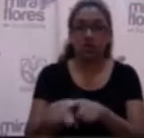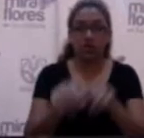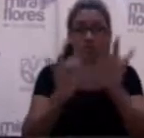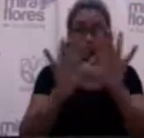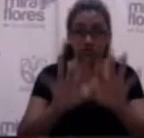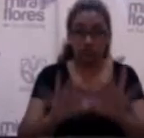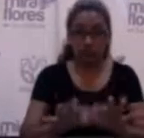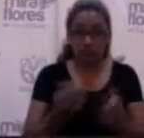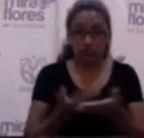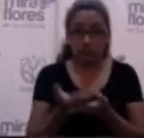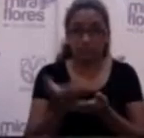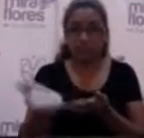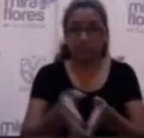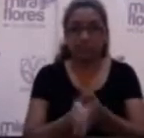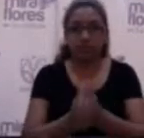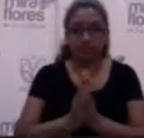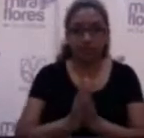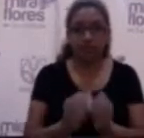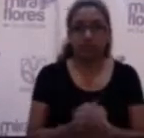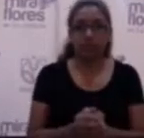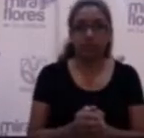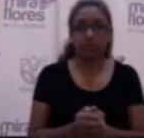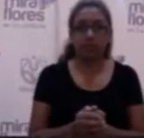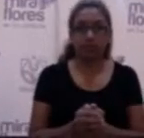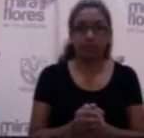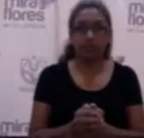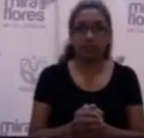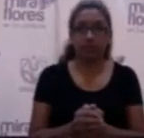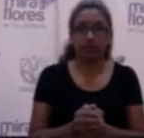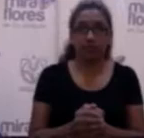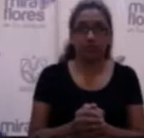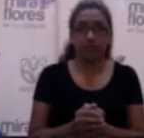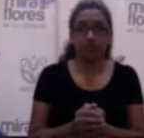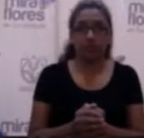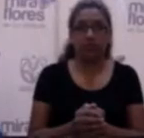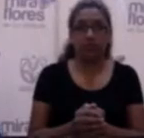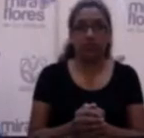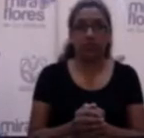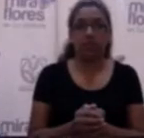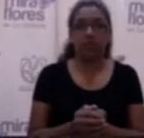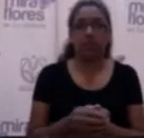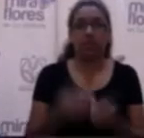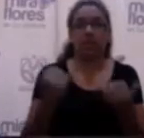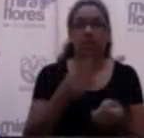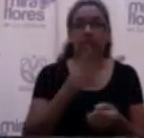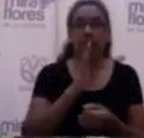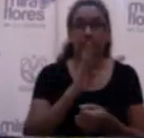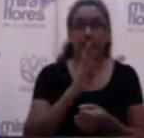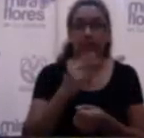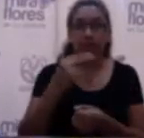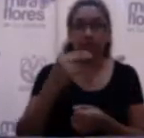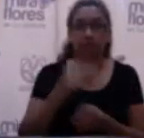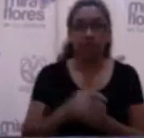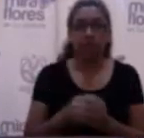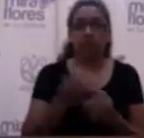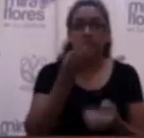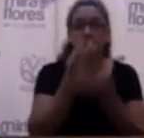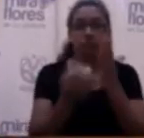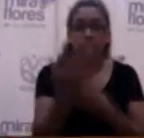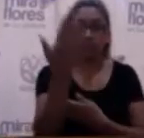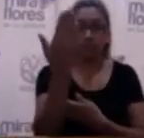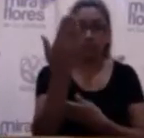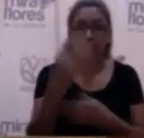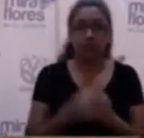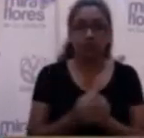la gerencia respectiva. Correcto. Le damos el uso de la palabra al señor Abusada. Buenos días con